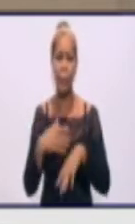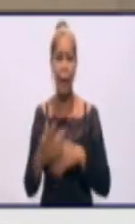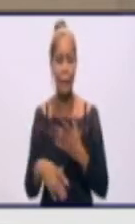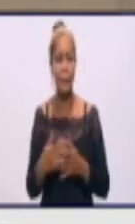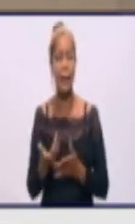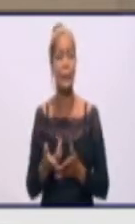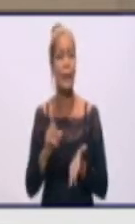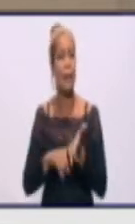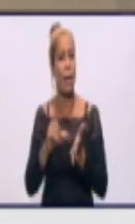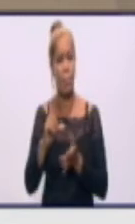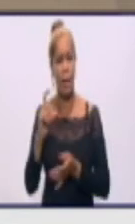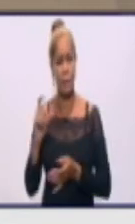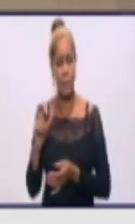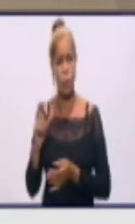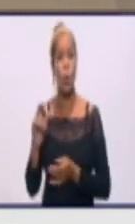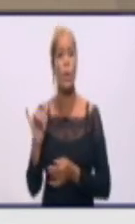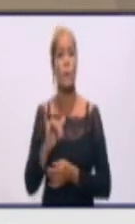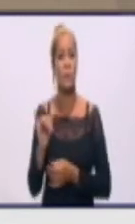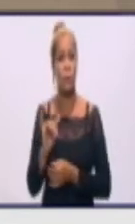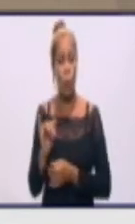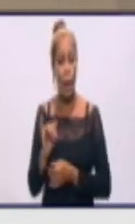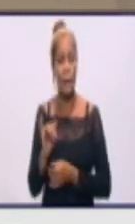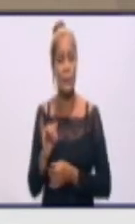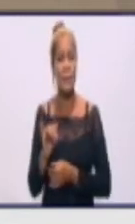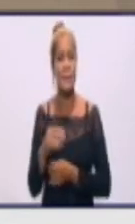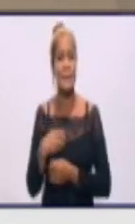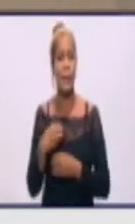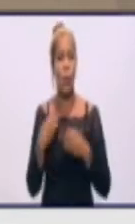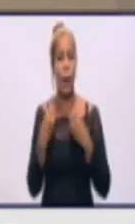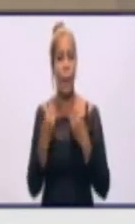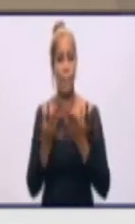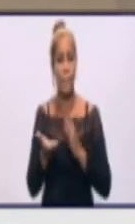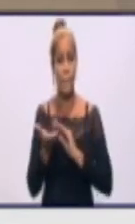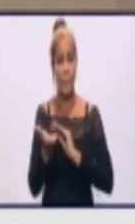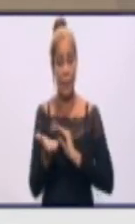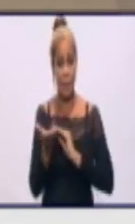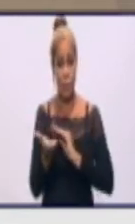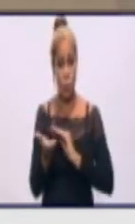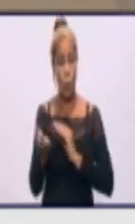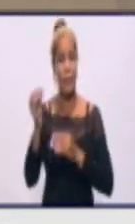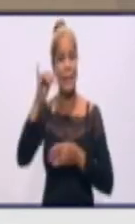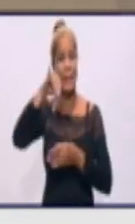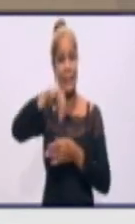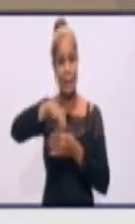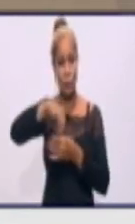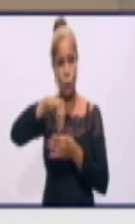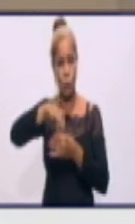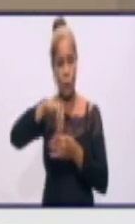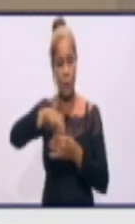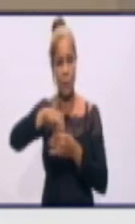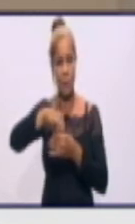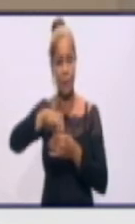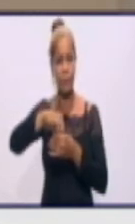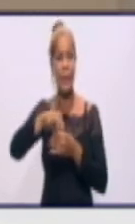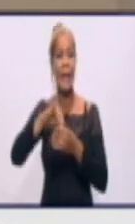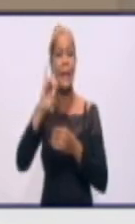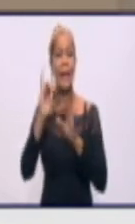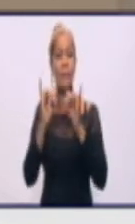partido, se nos ha pedido la inclusión en la informatización de la